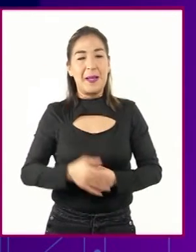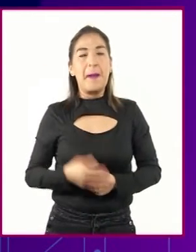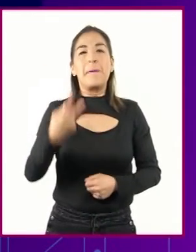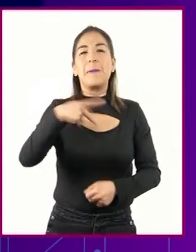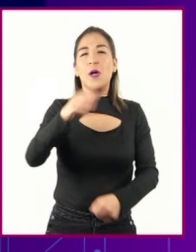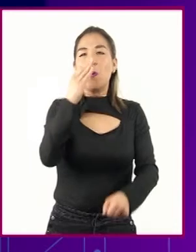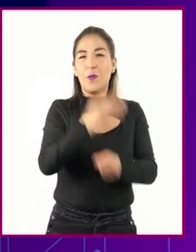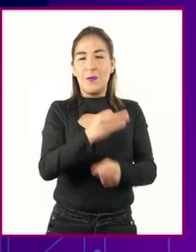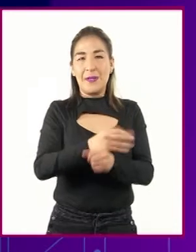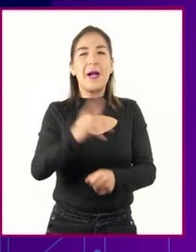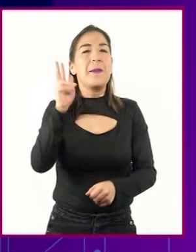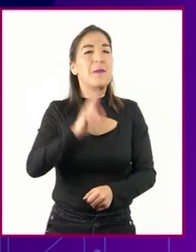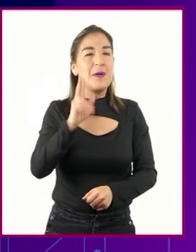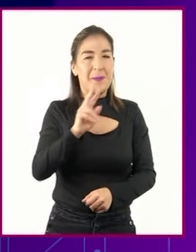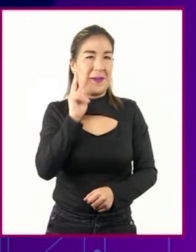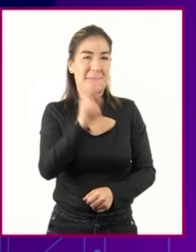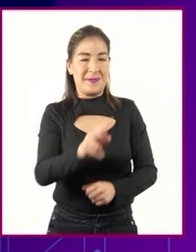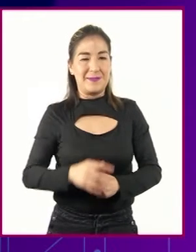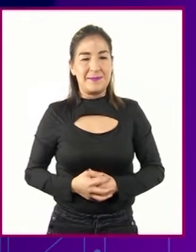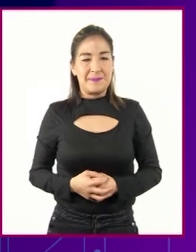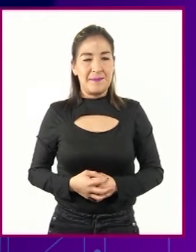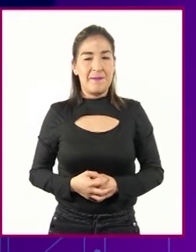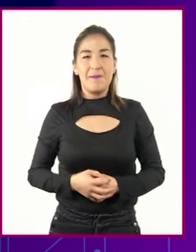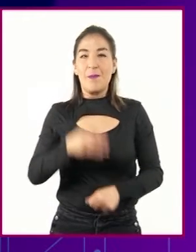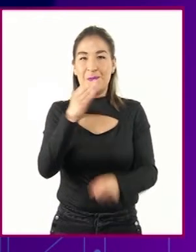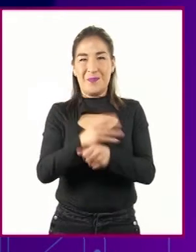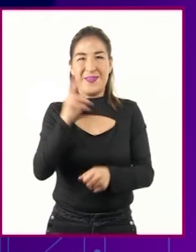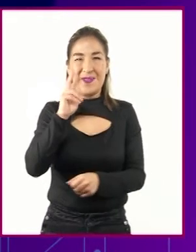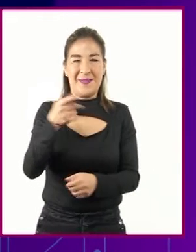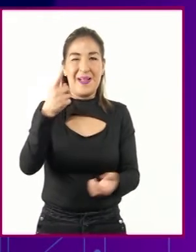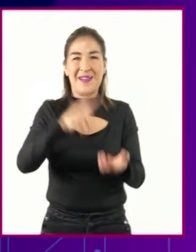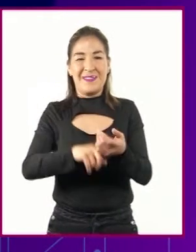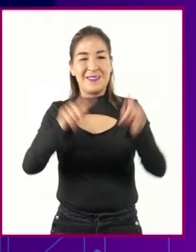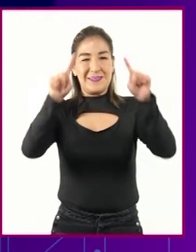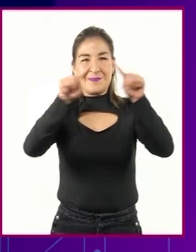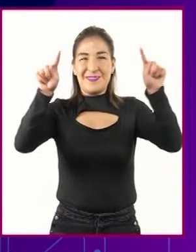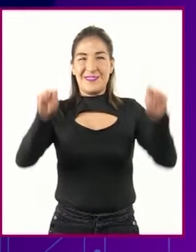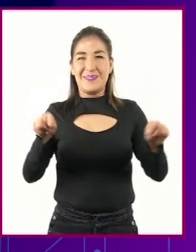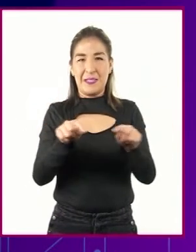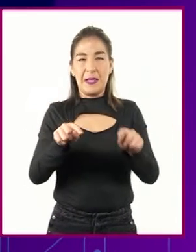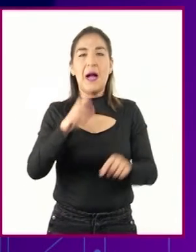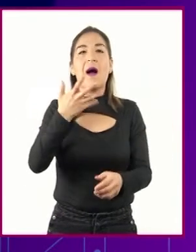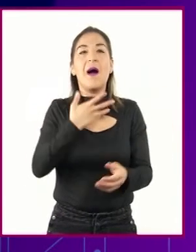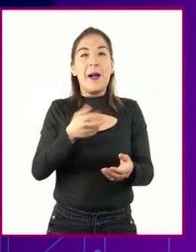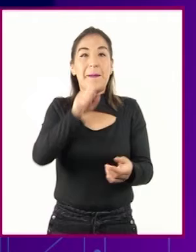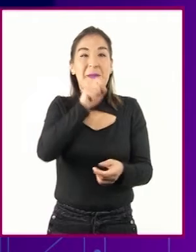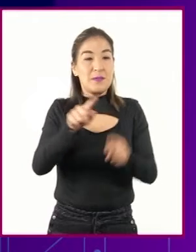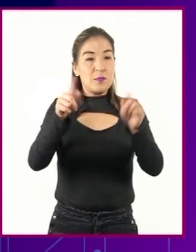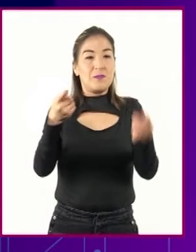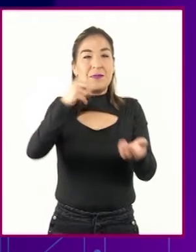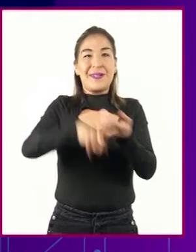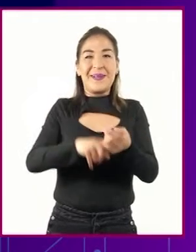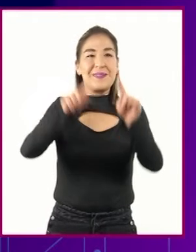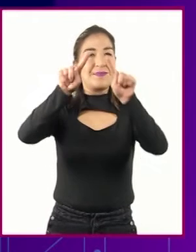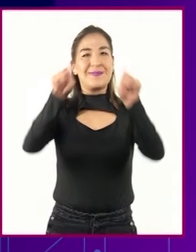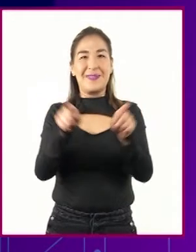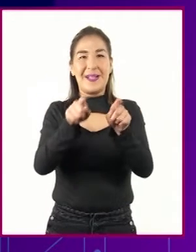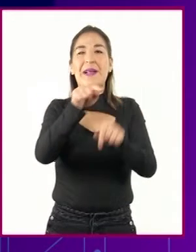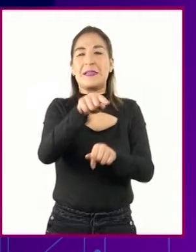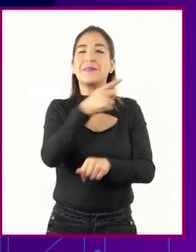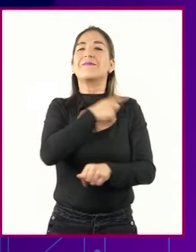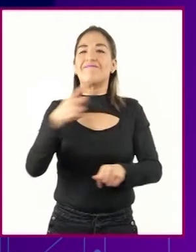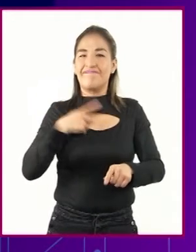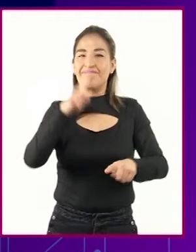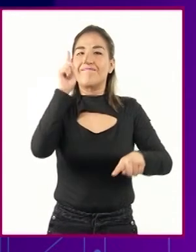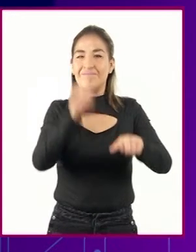resolvamos la operación para validarlo. Como pueden ver, dentro del corchete tenemos dos paréntesis con los que debemos eliminar.